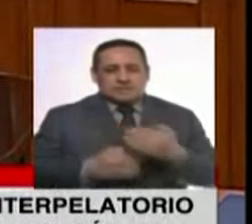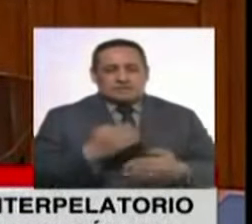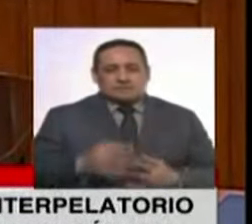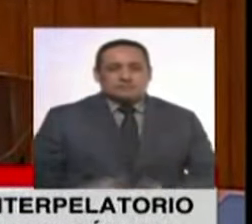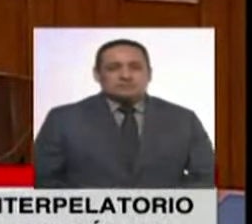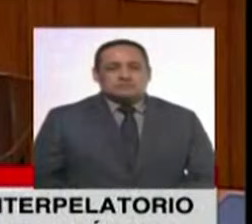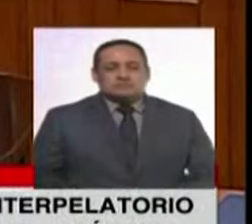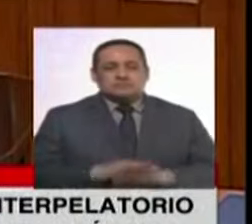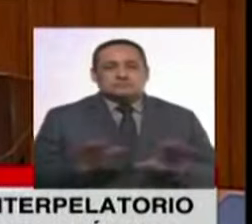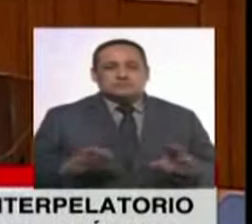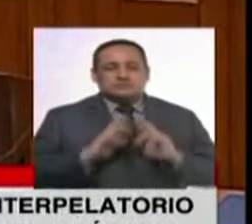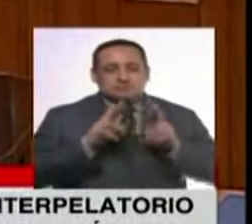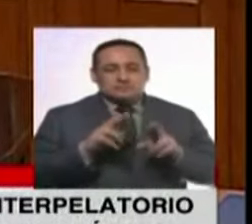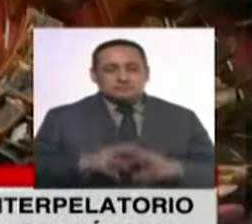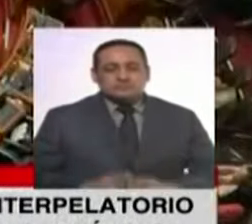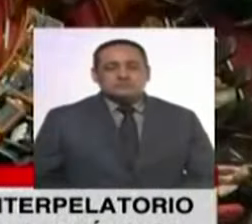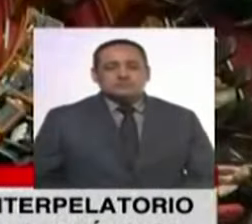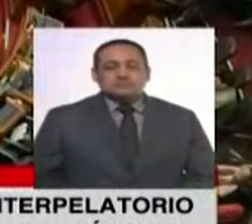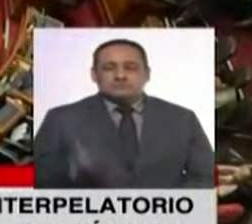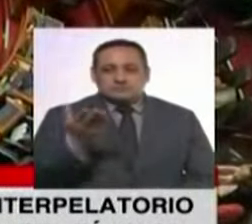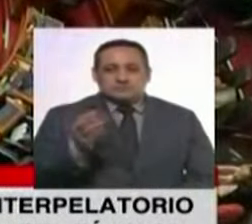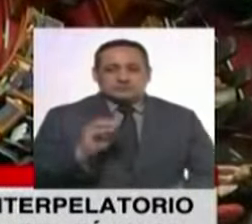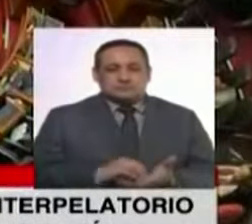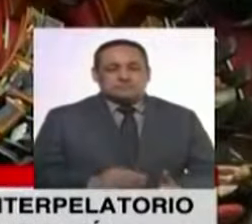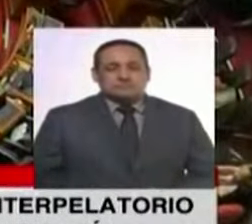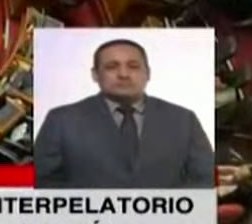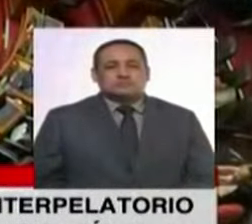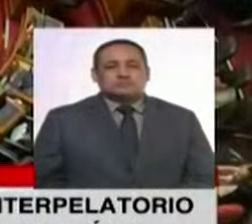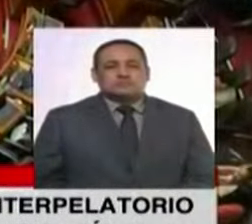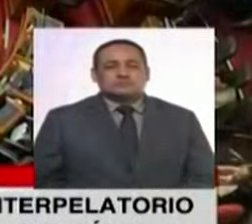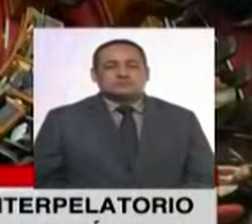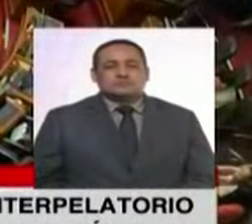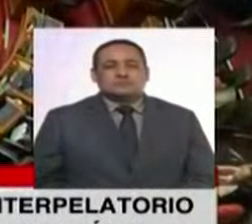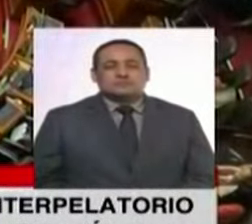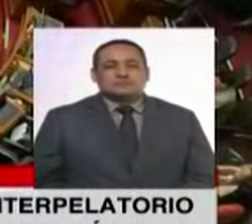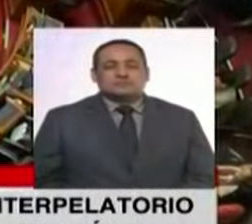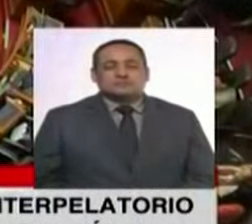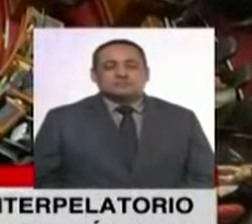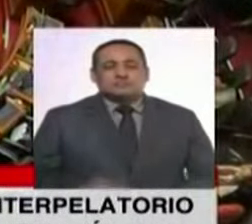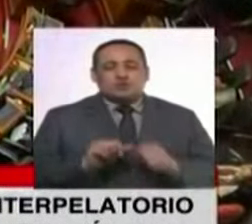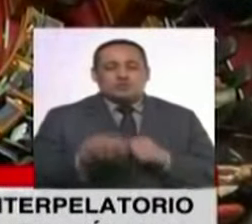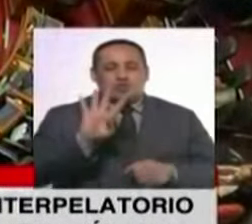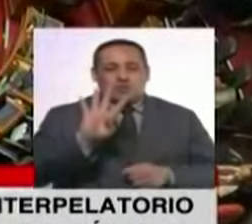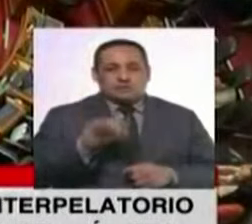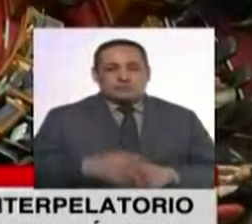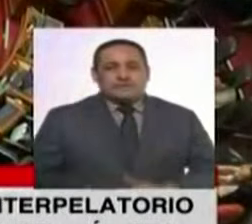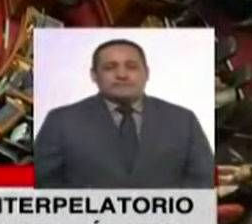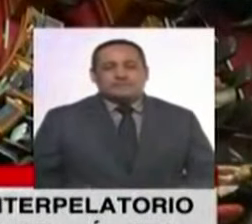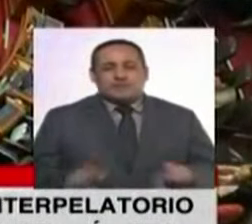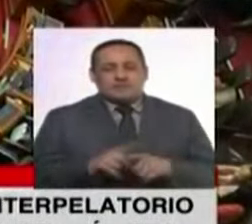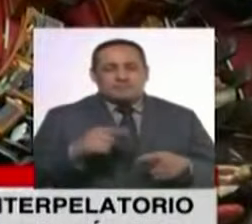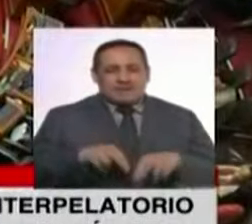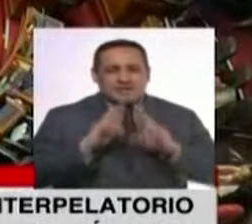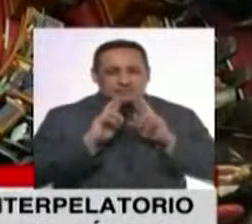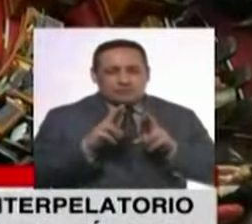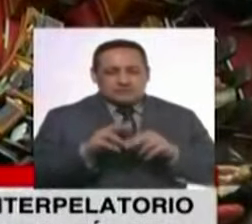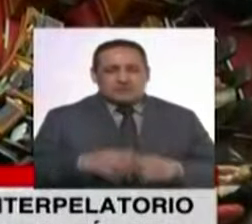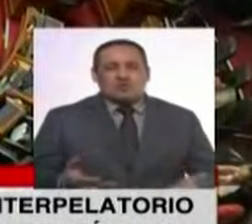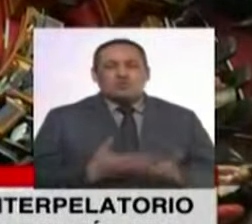de comida alguna pregunta señor presidente siguiente Pregunta señor pregunta número 4 para que diga usted